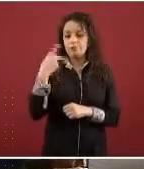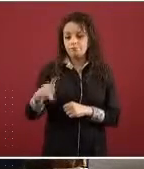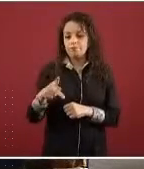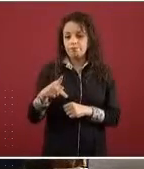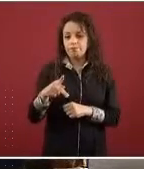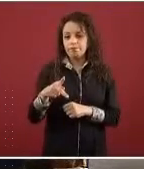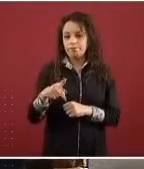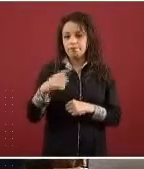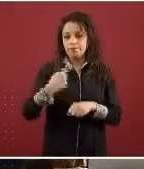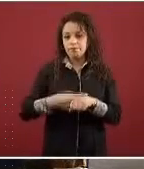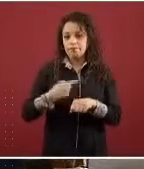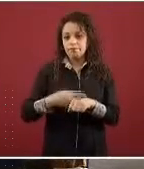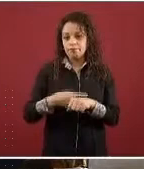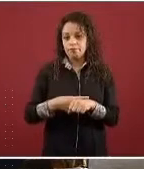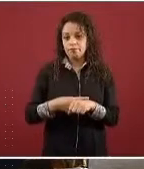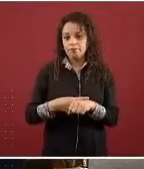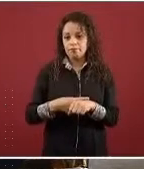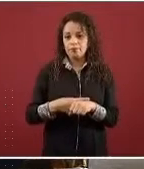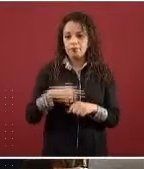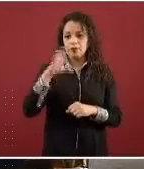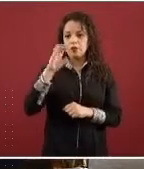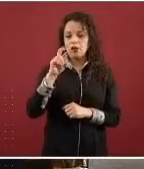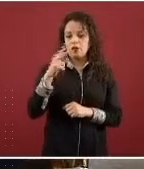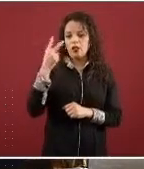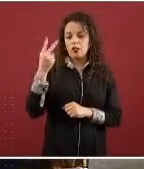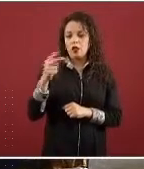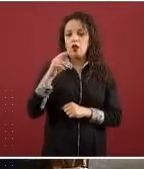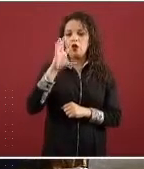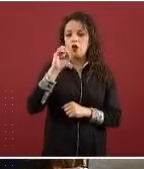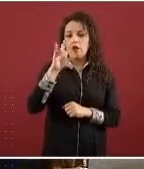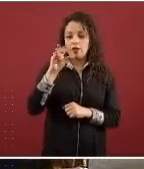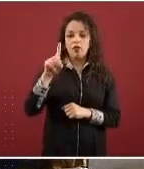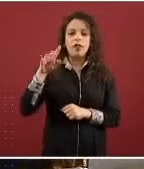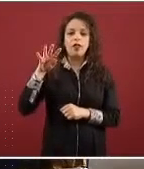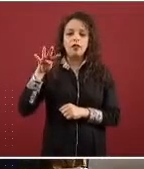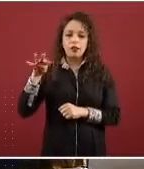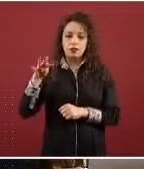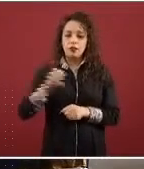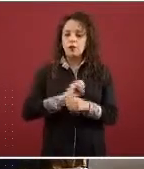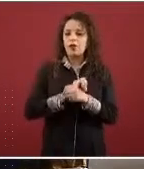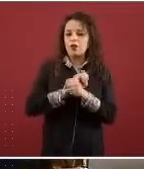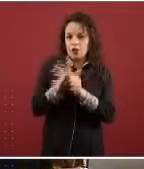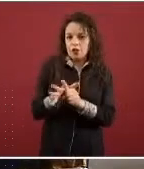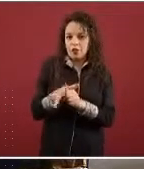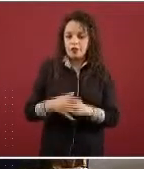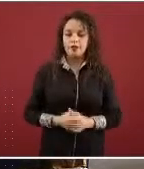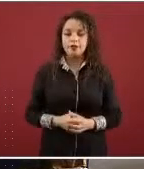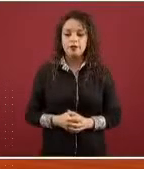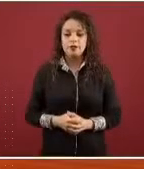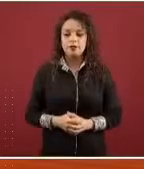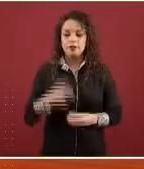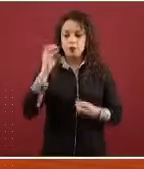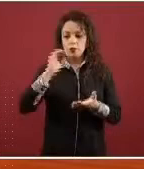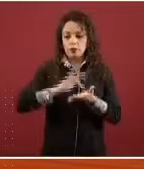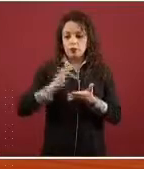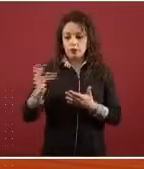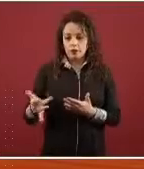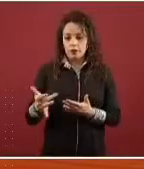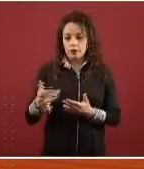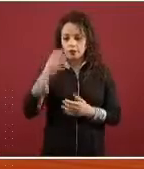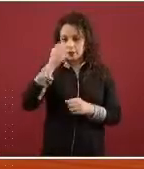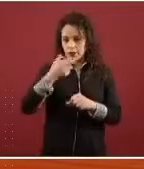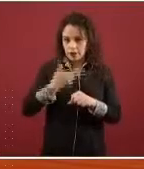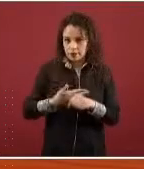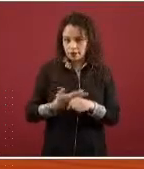virus SARS-CoV-2, COVID-19. Señor, por favor. Gracias, señor secretario. Con su